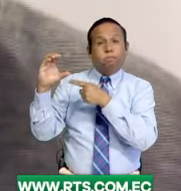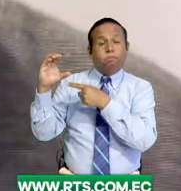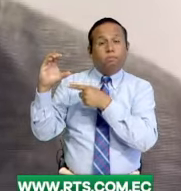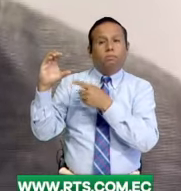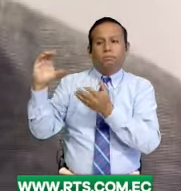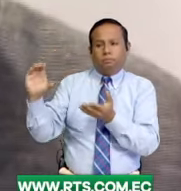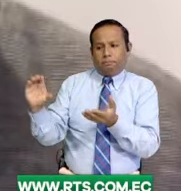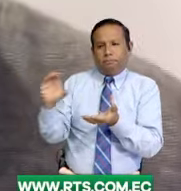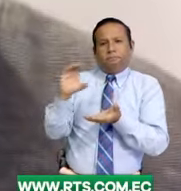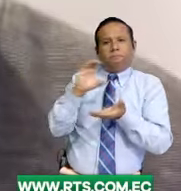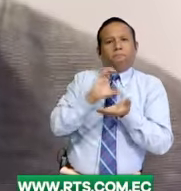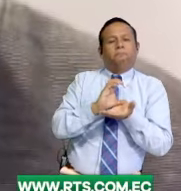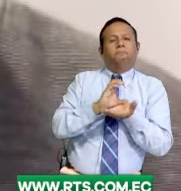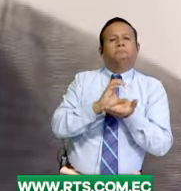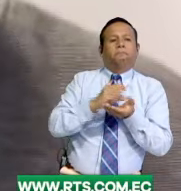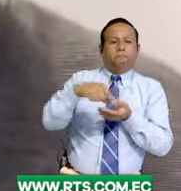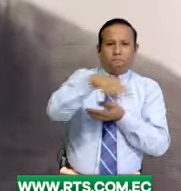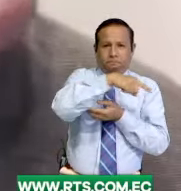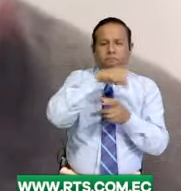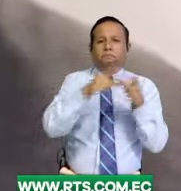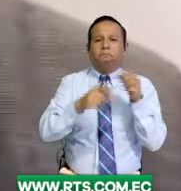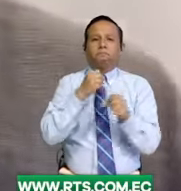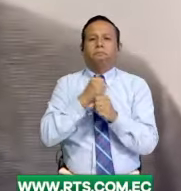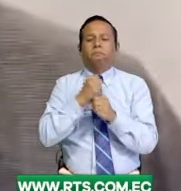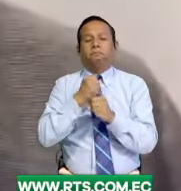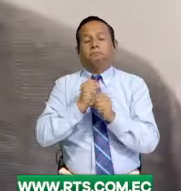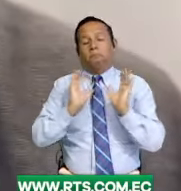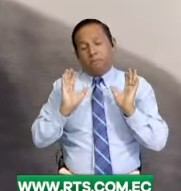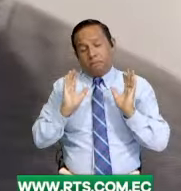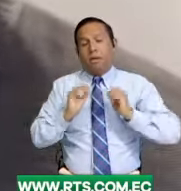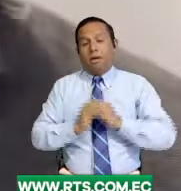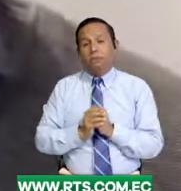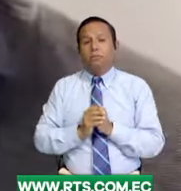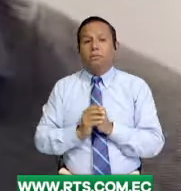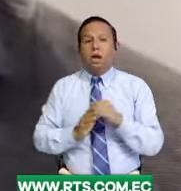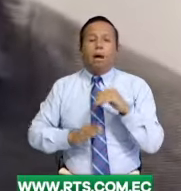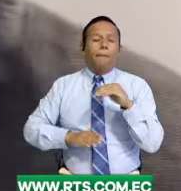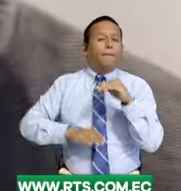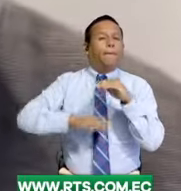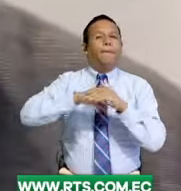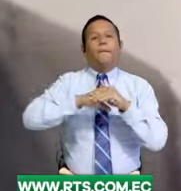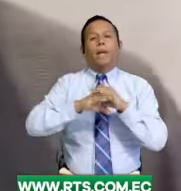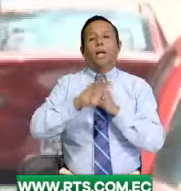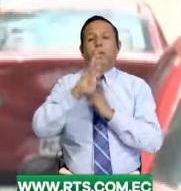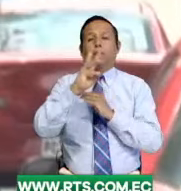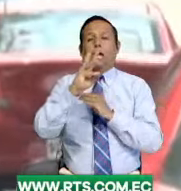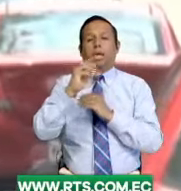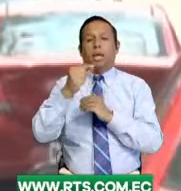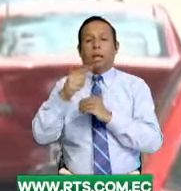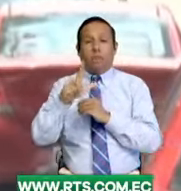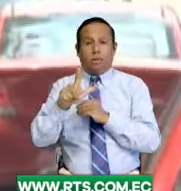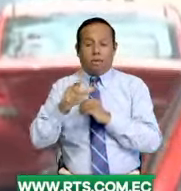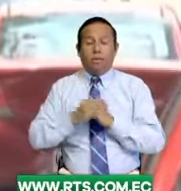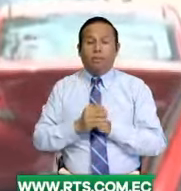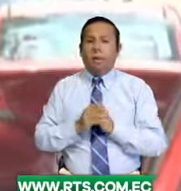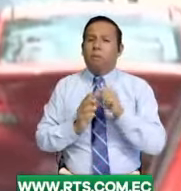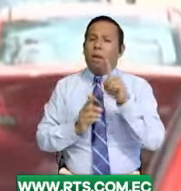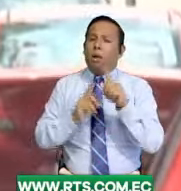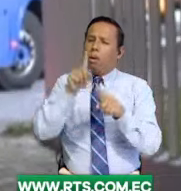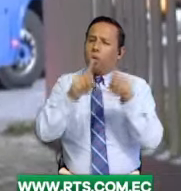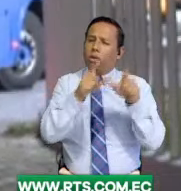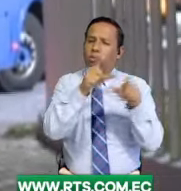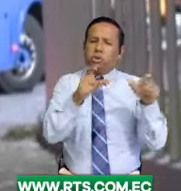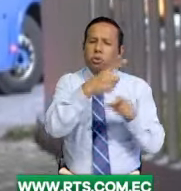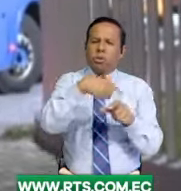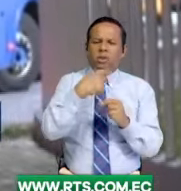como compensación por galón de combustible hasta un máximo de 6 galones. Sin embargo, hay transportistas que dicen desconocer aún de